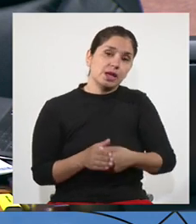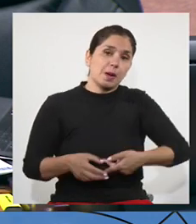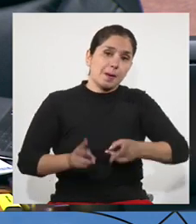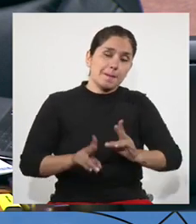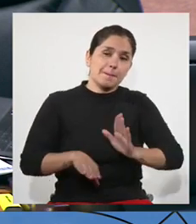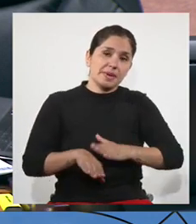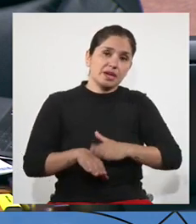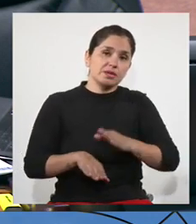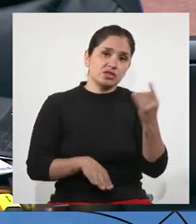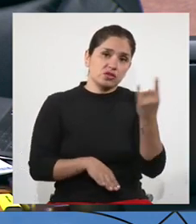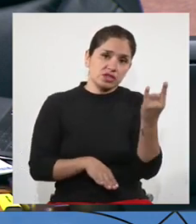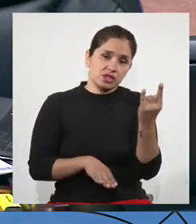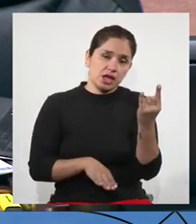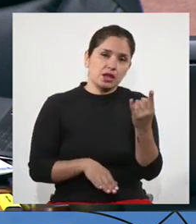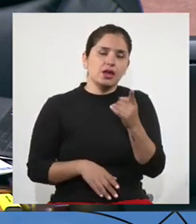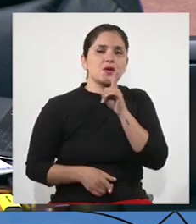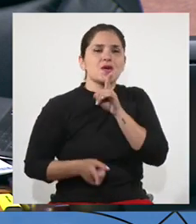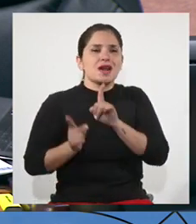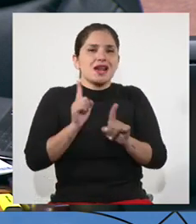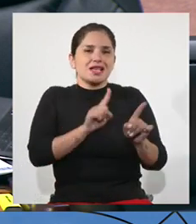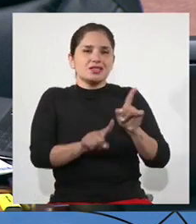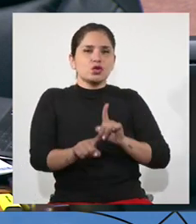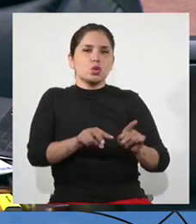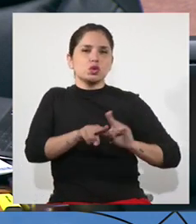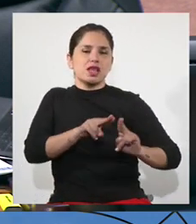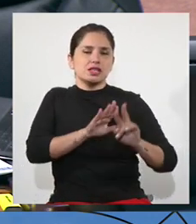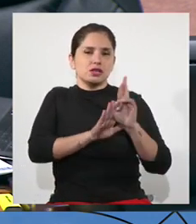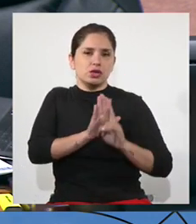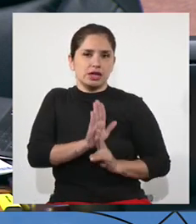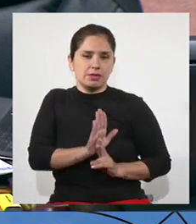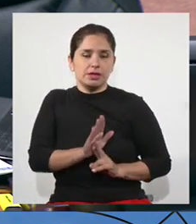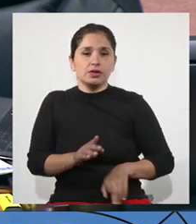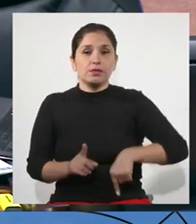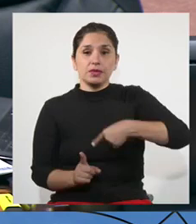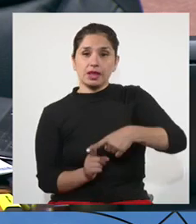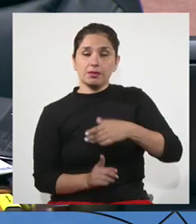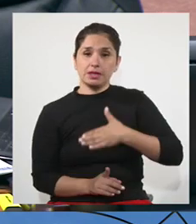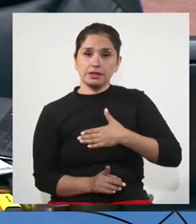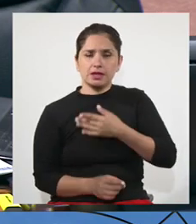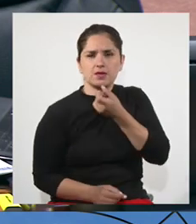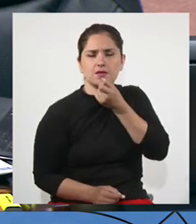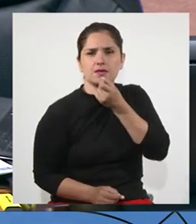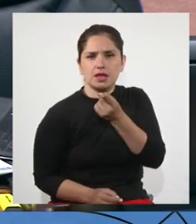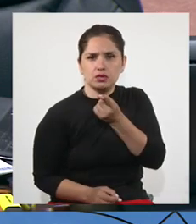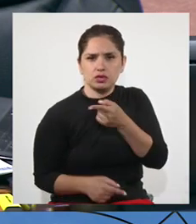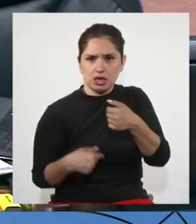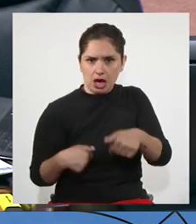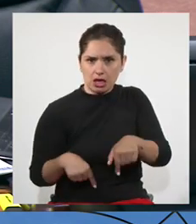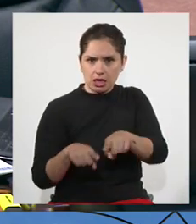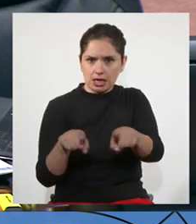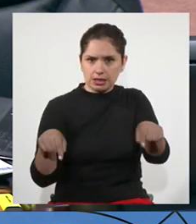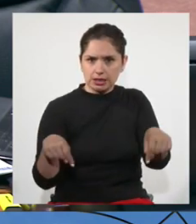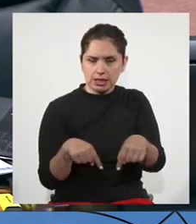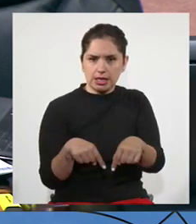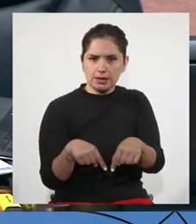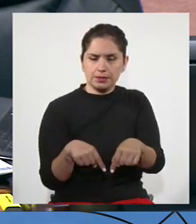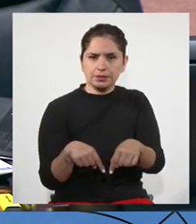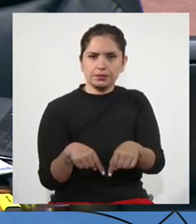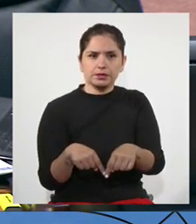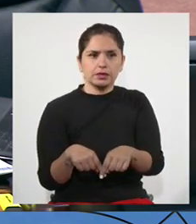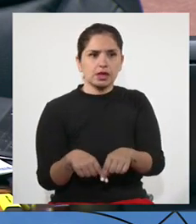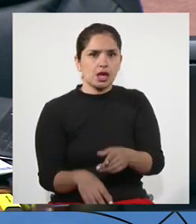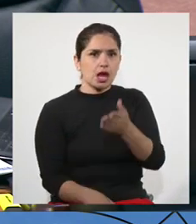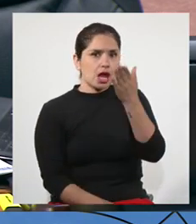autorización a las universidades bajo la excusa de un reglamento. Quiero además denunciar en esta sala en que la